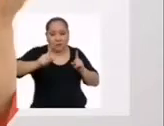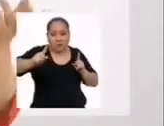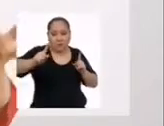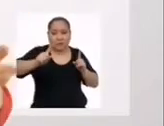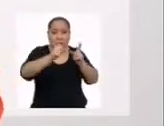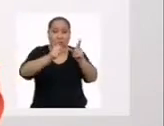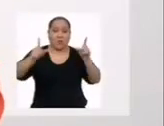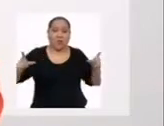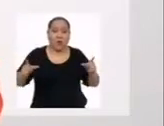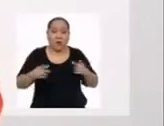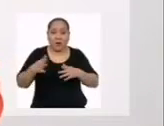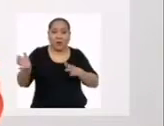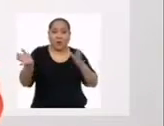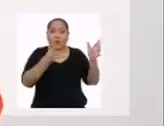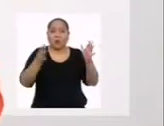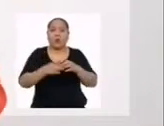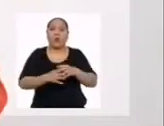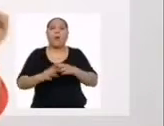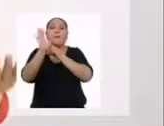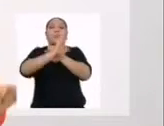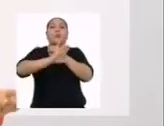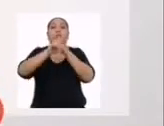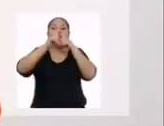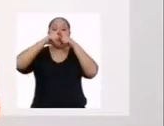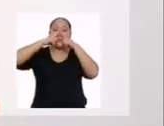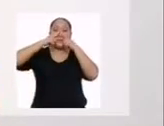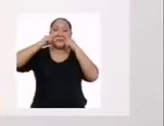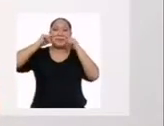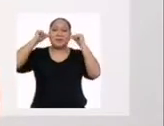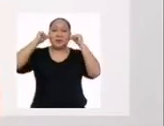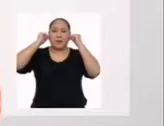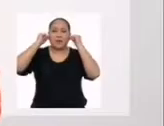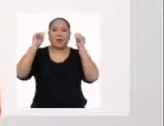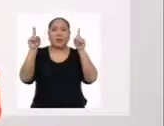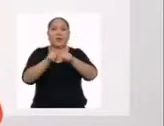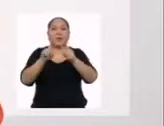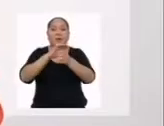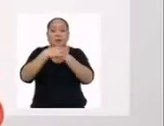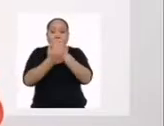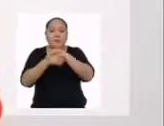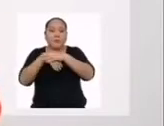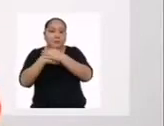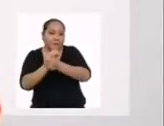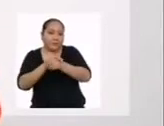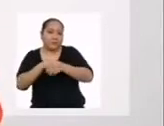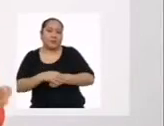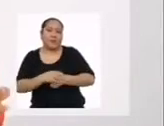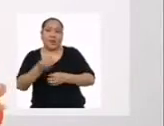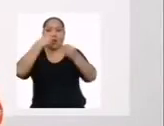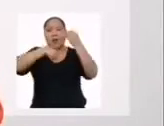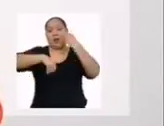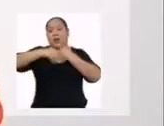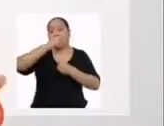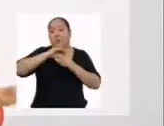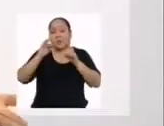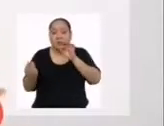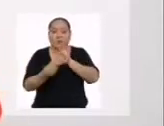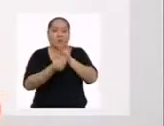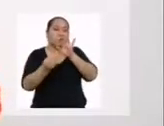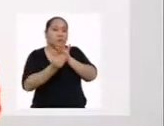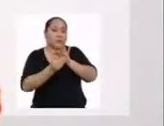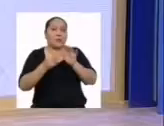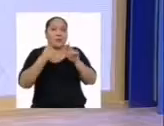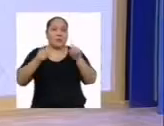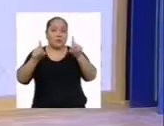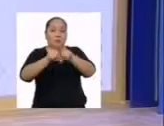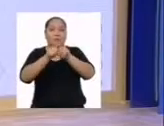usar mascarillas de protección al salir a la calle y lavado constante de manos. La alimentación es complementaria, pero también